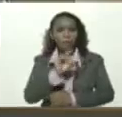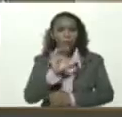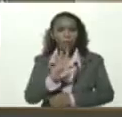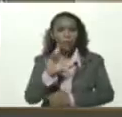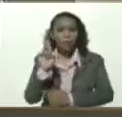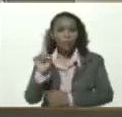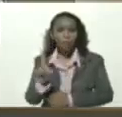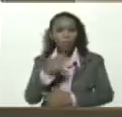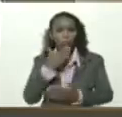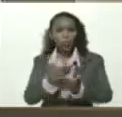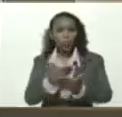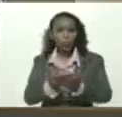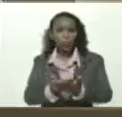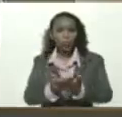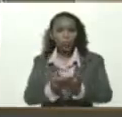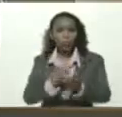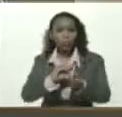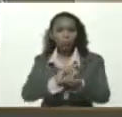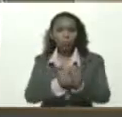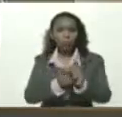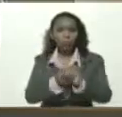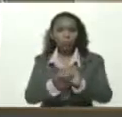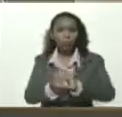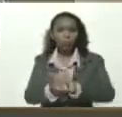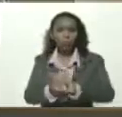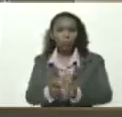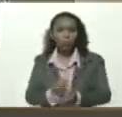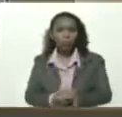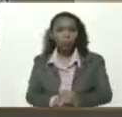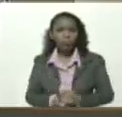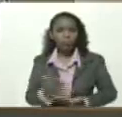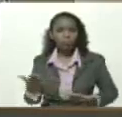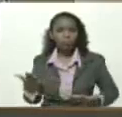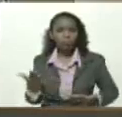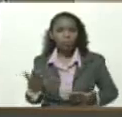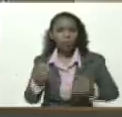3.151 solicitudes de modificaciones y